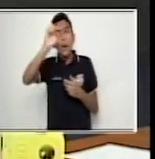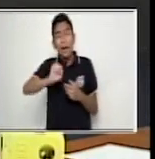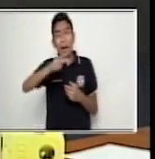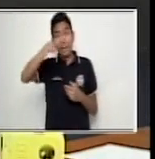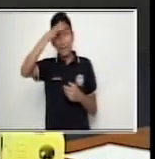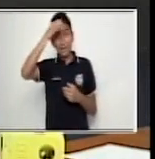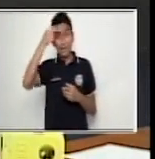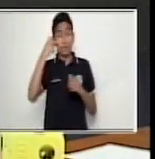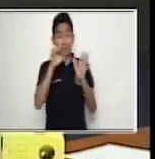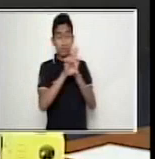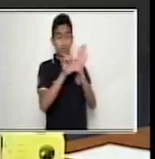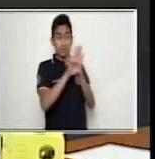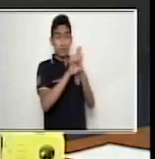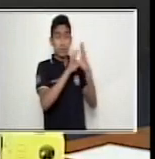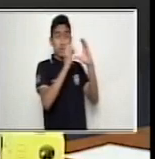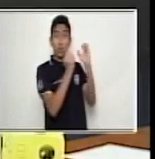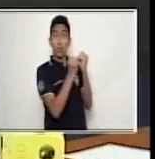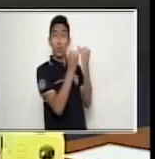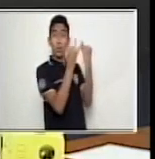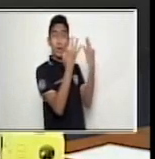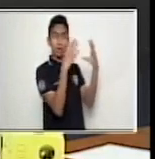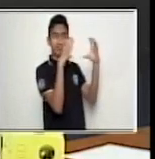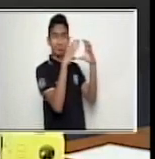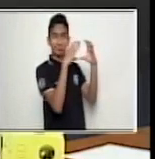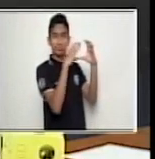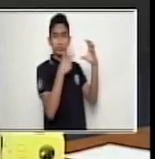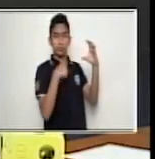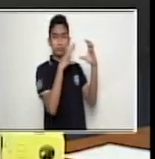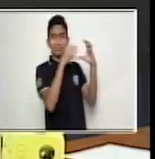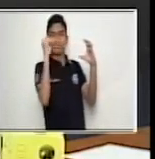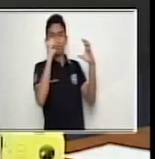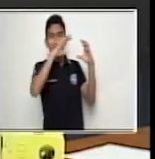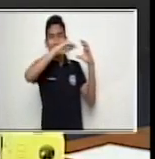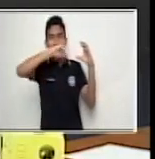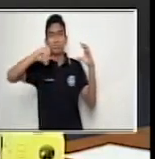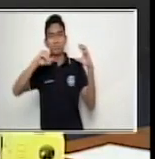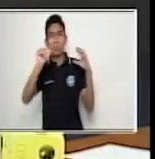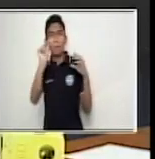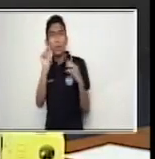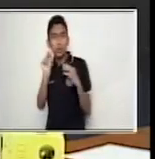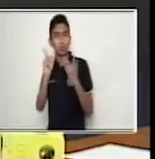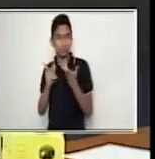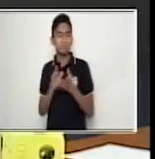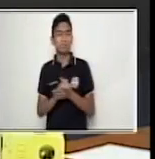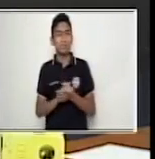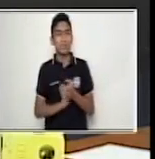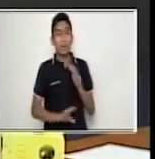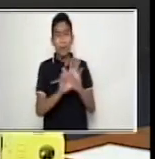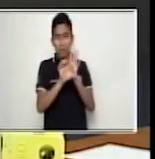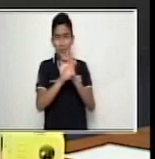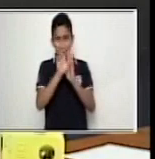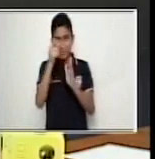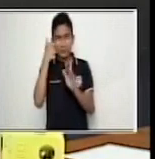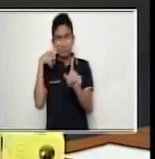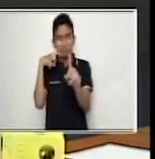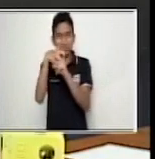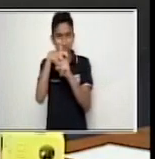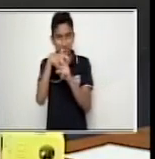una cantidad de otra. Vamos a explorar sus conocimientos. Te pongo un reto.